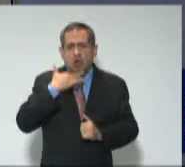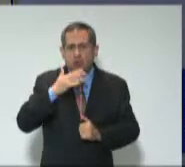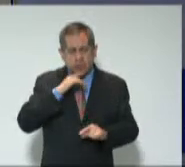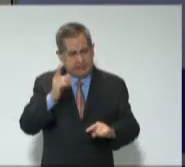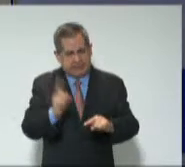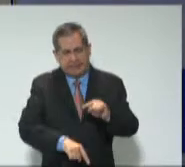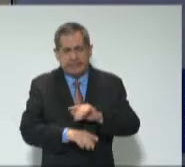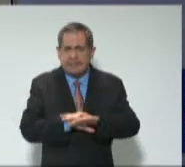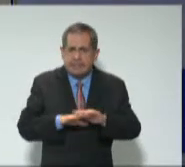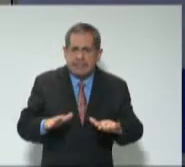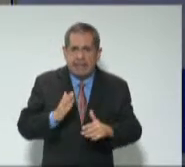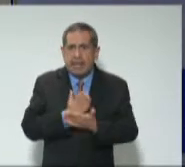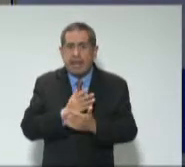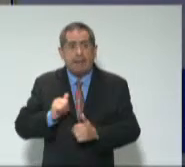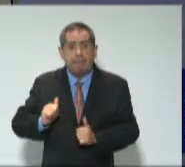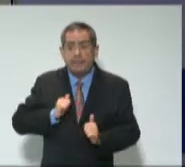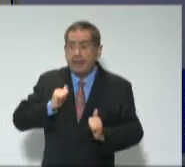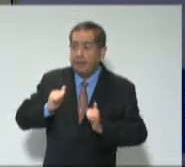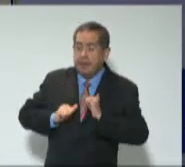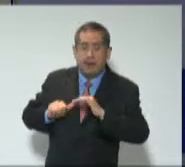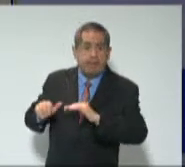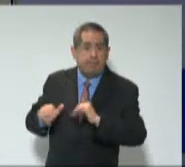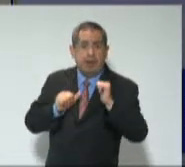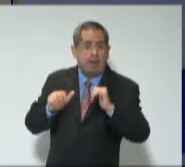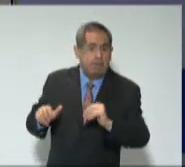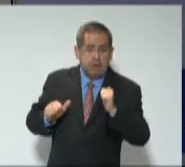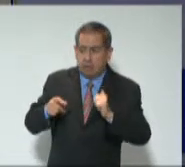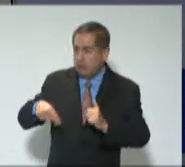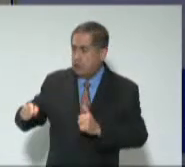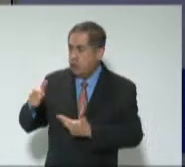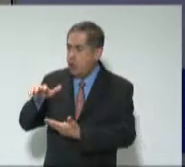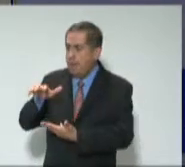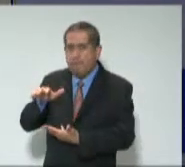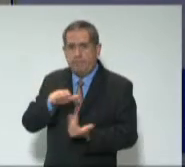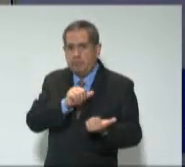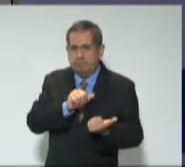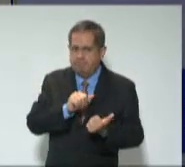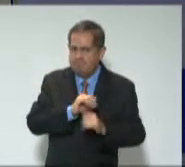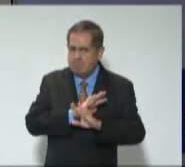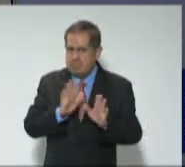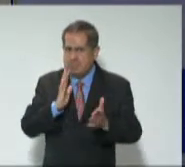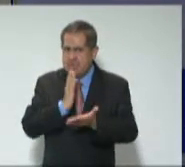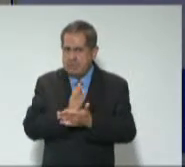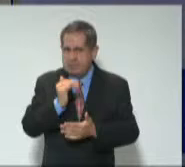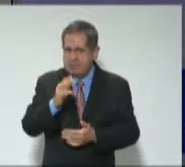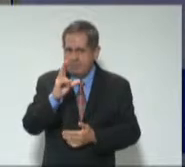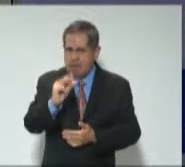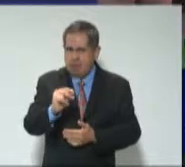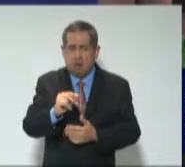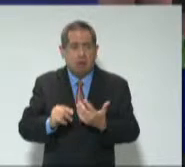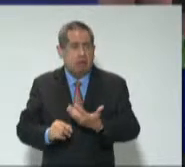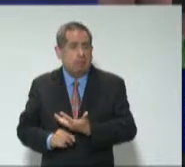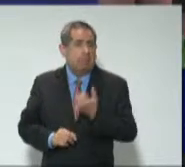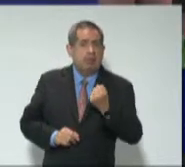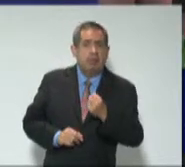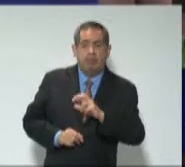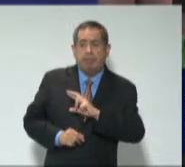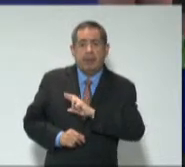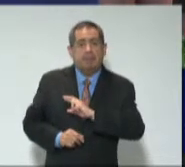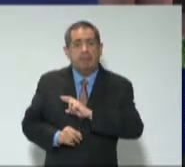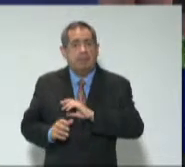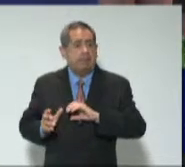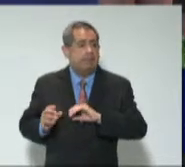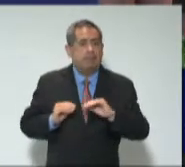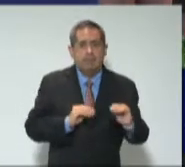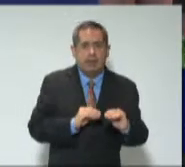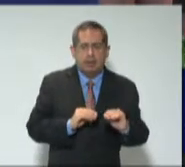y la apropiación indebida de lo público por esa tendencia privatizadora en